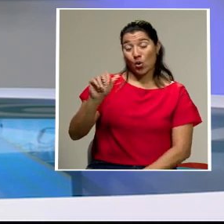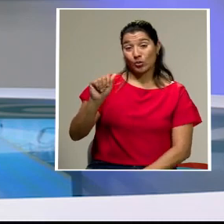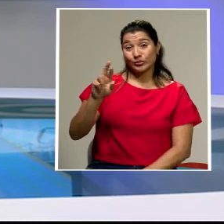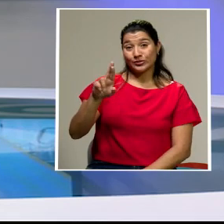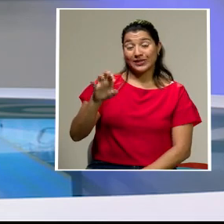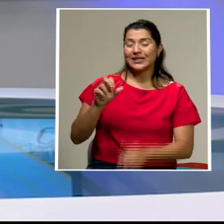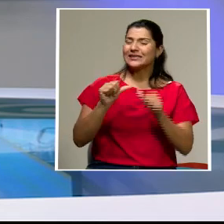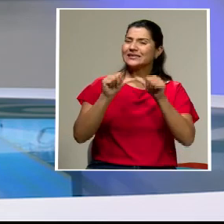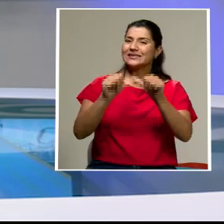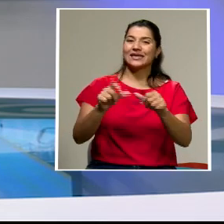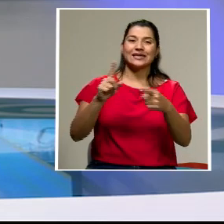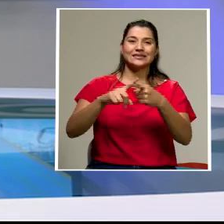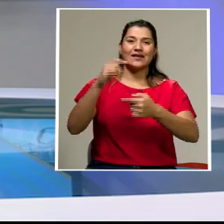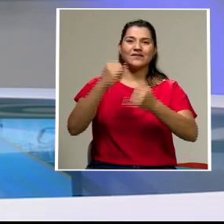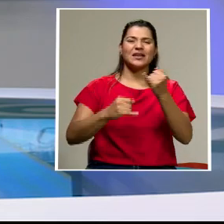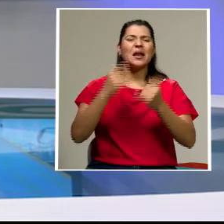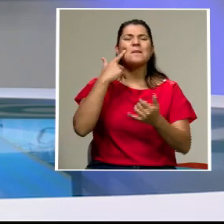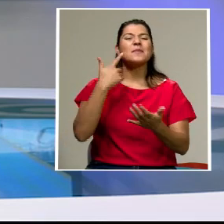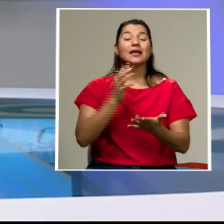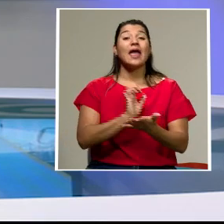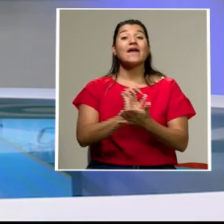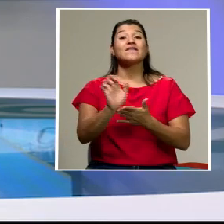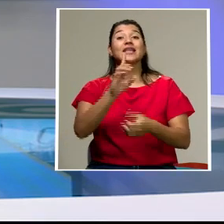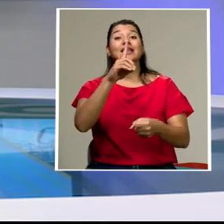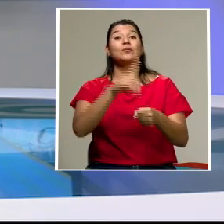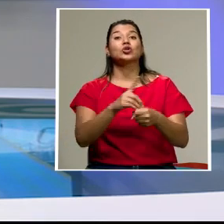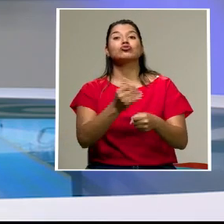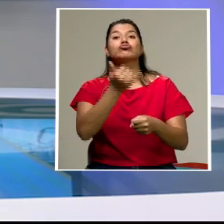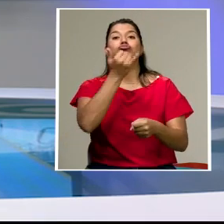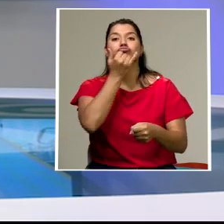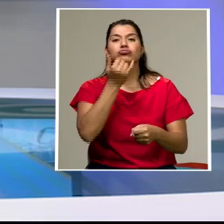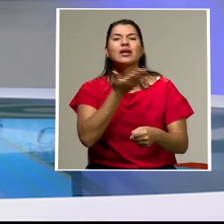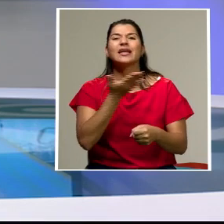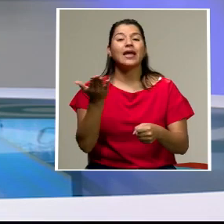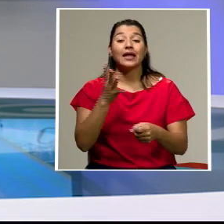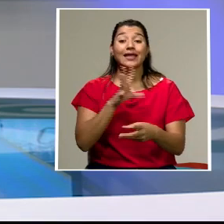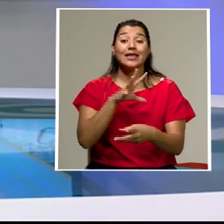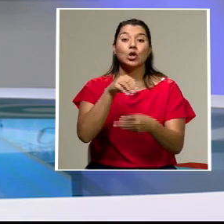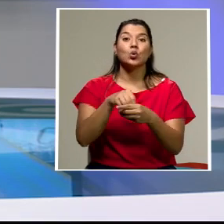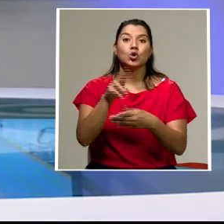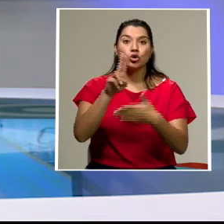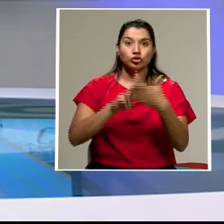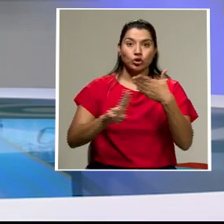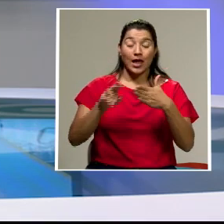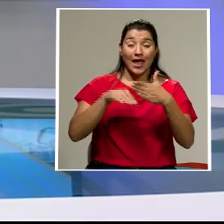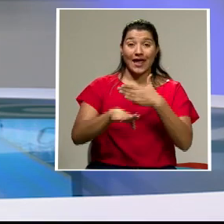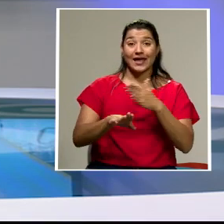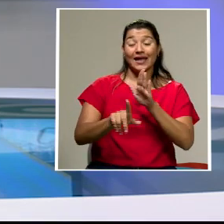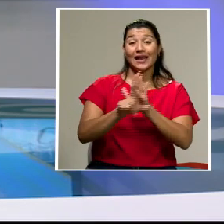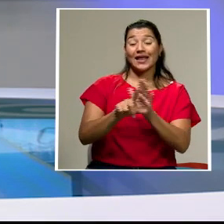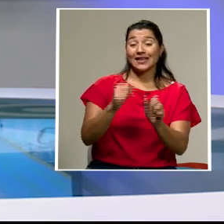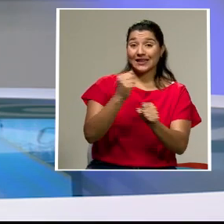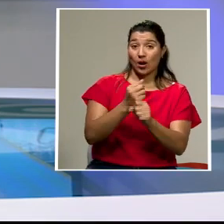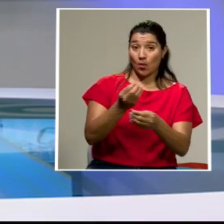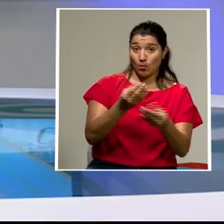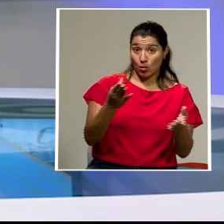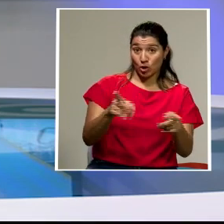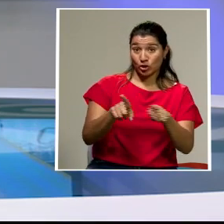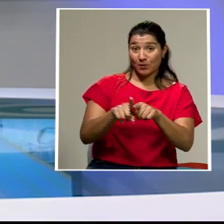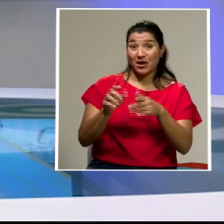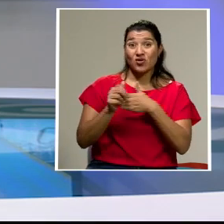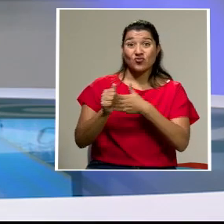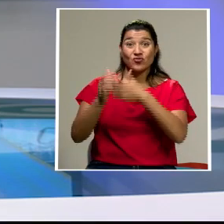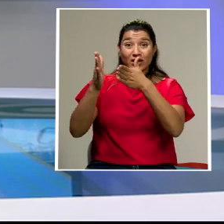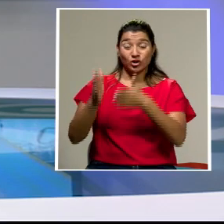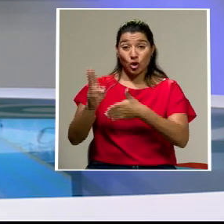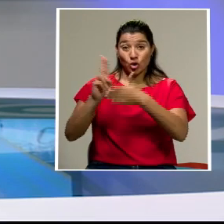consecuencias para evitar que los diputados cometan el error de incluirlos en la Ley Marco de Empleo Público. Además, el rector de la Universidad Nacional señaló que